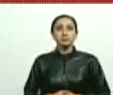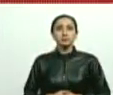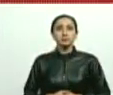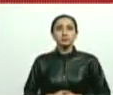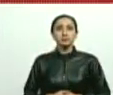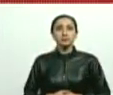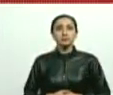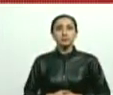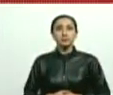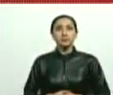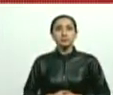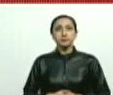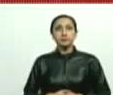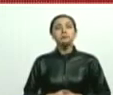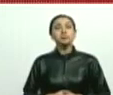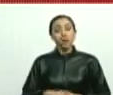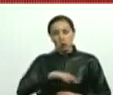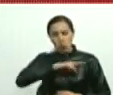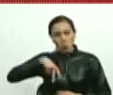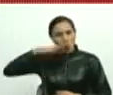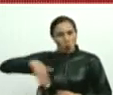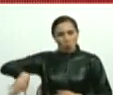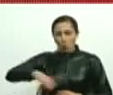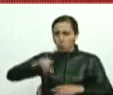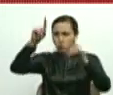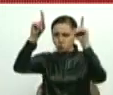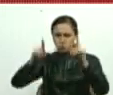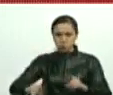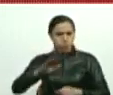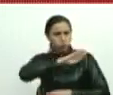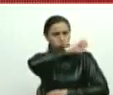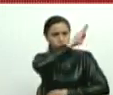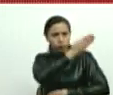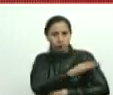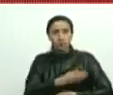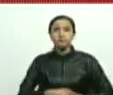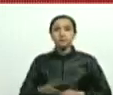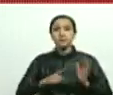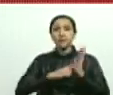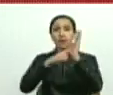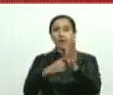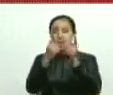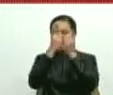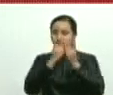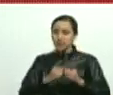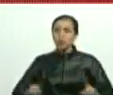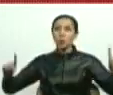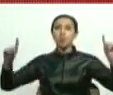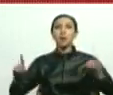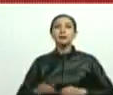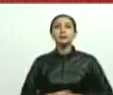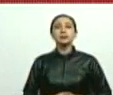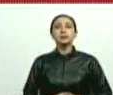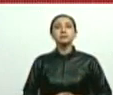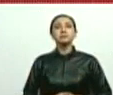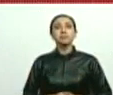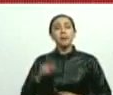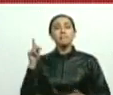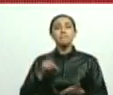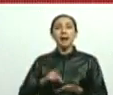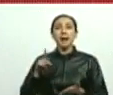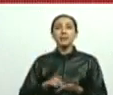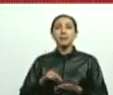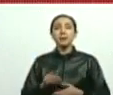El empoderamiento de nuestro pueblo es lo que hace irreversible la democracia radical, la democracia participativa,